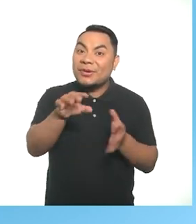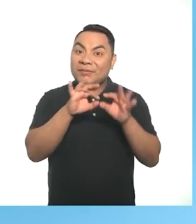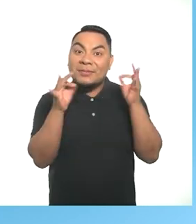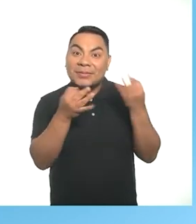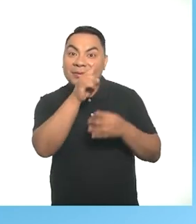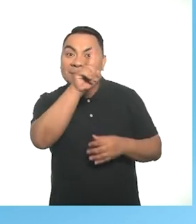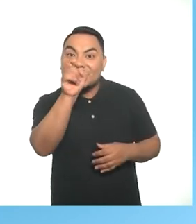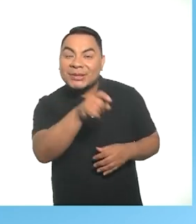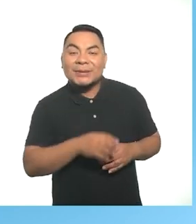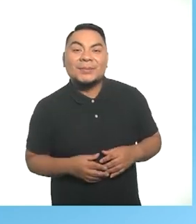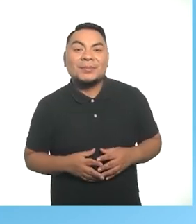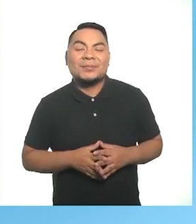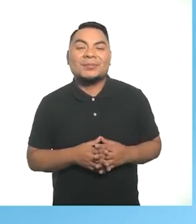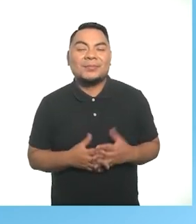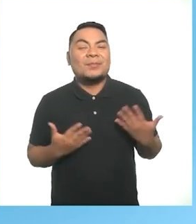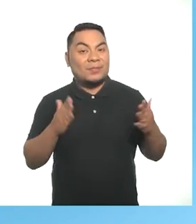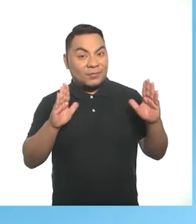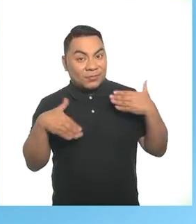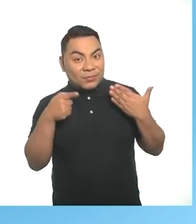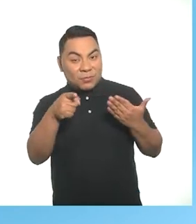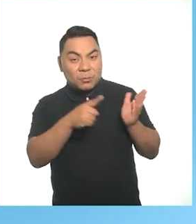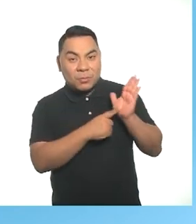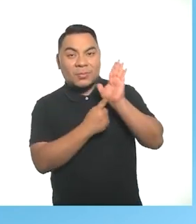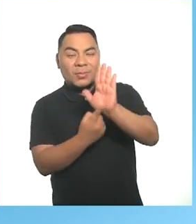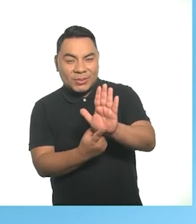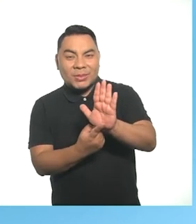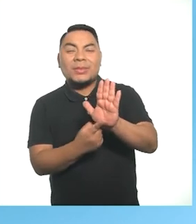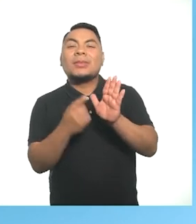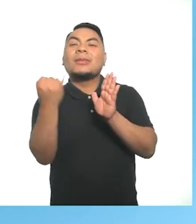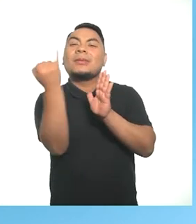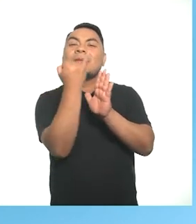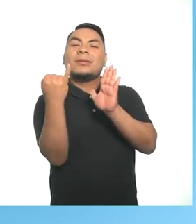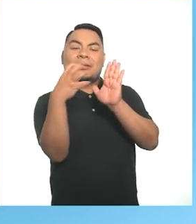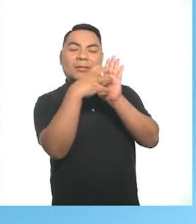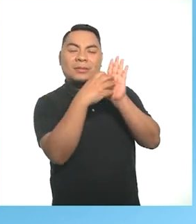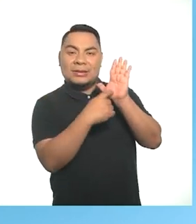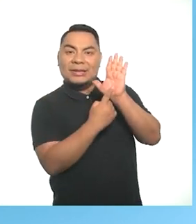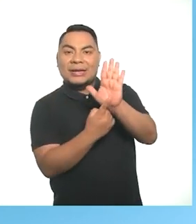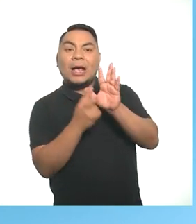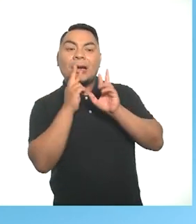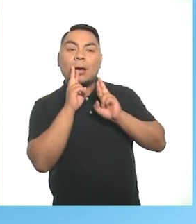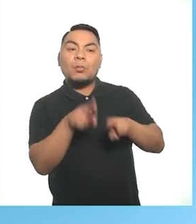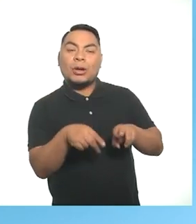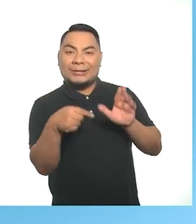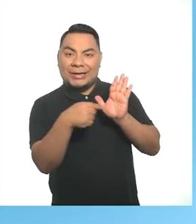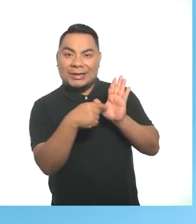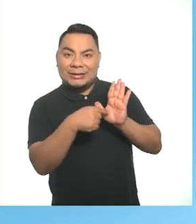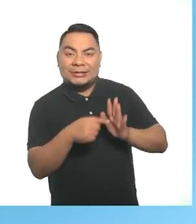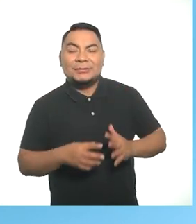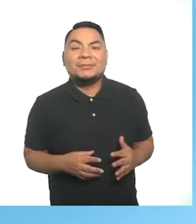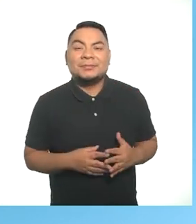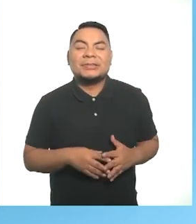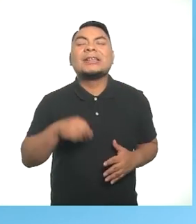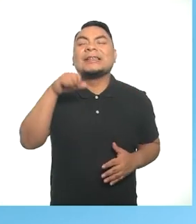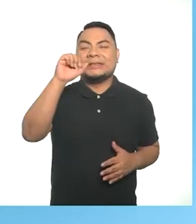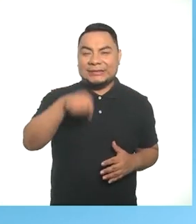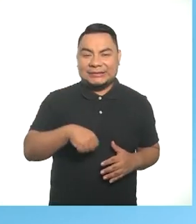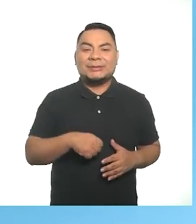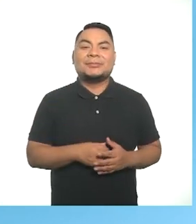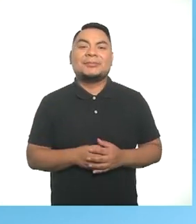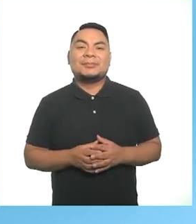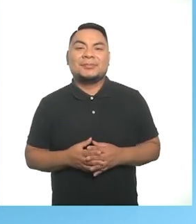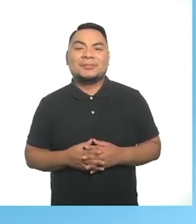con tu familia? Pueden mostrarle los siguientes pictogramas. Sí.